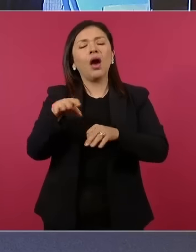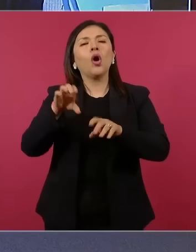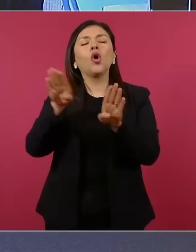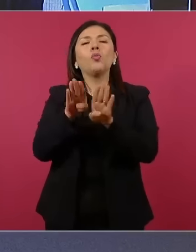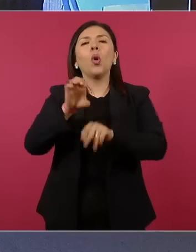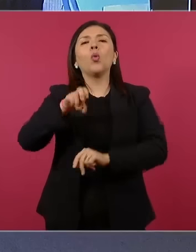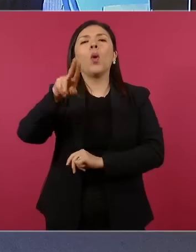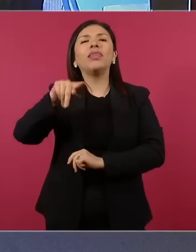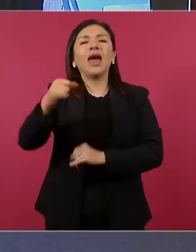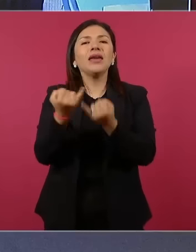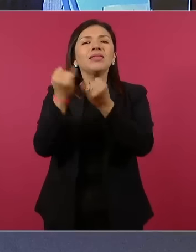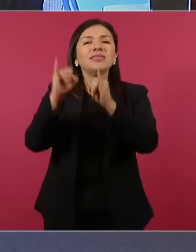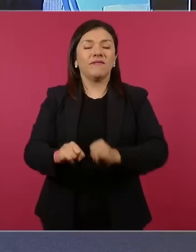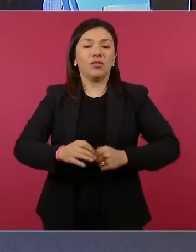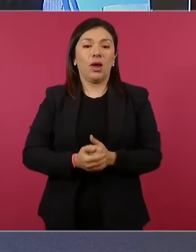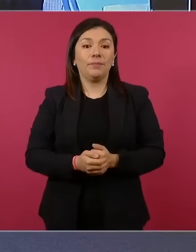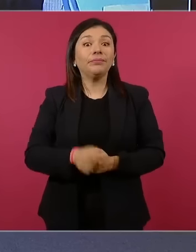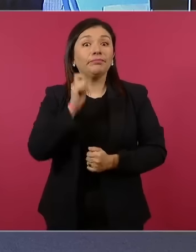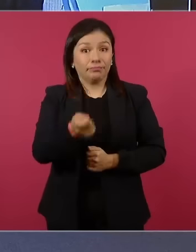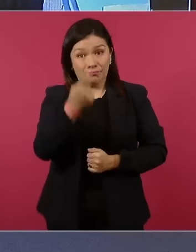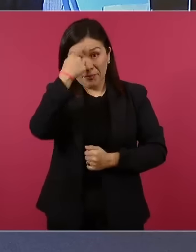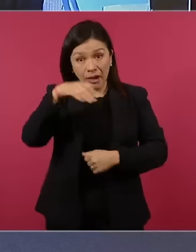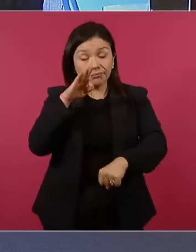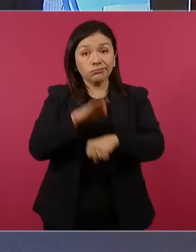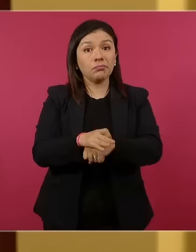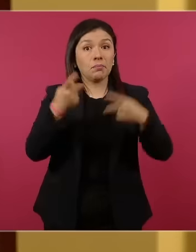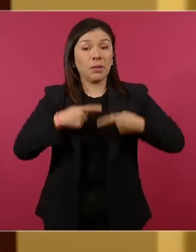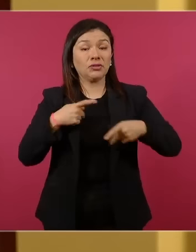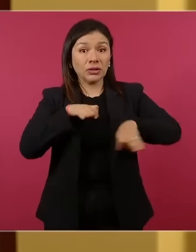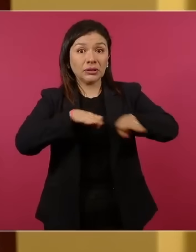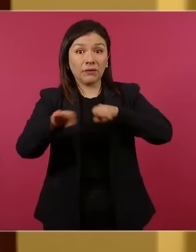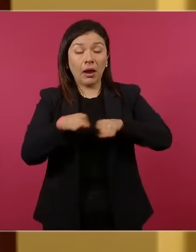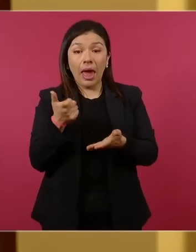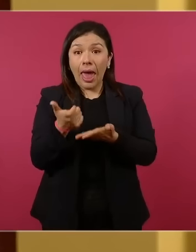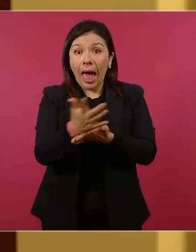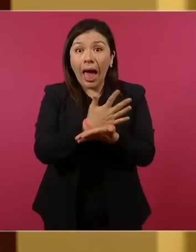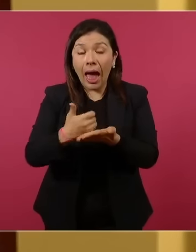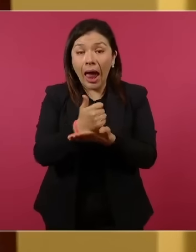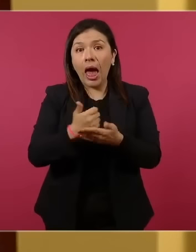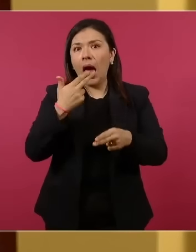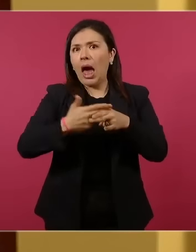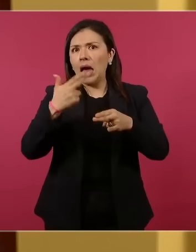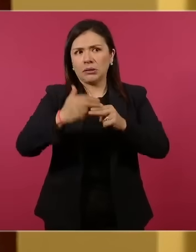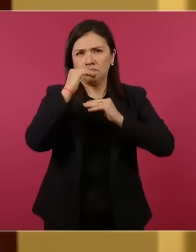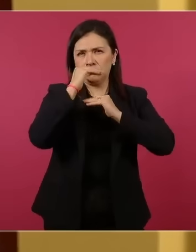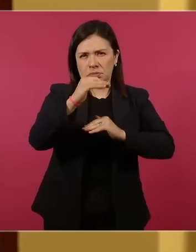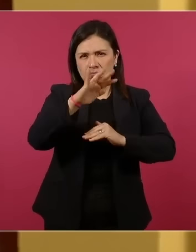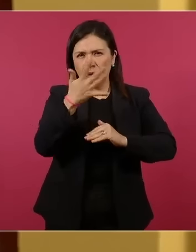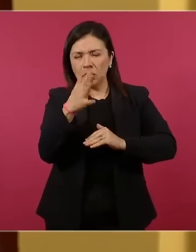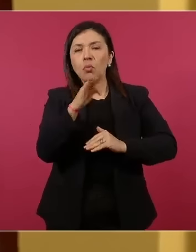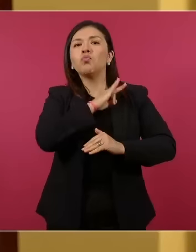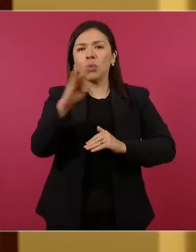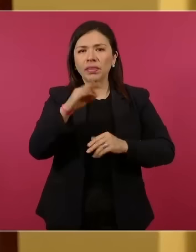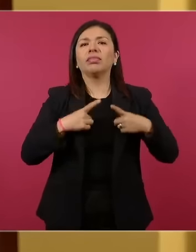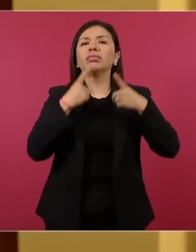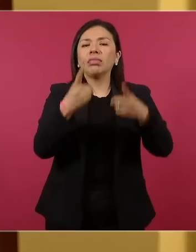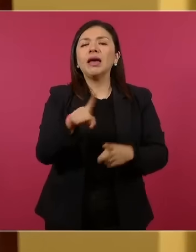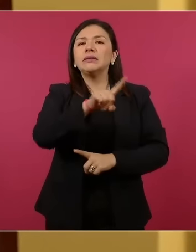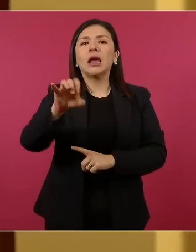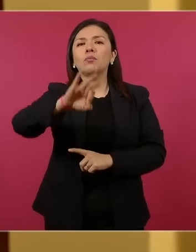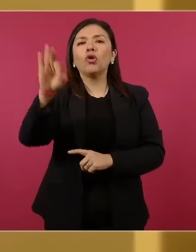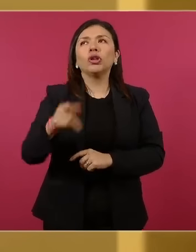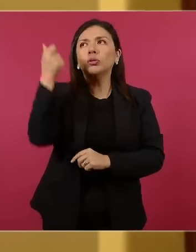dicho, consiste en garantizar que los trabajadores que ganan hasta el salario promedio se jubilen con el